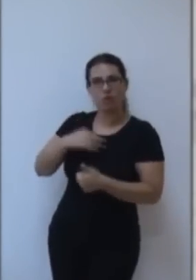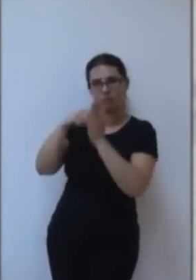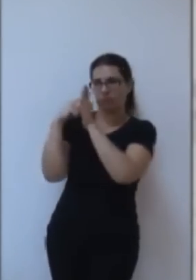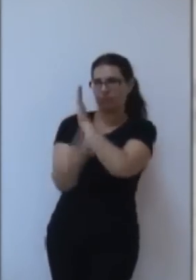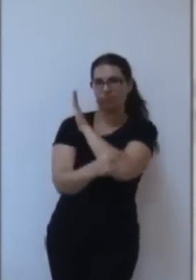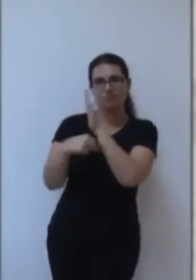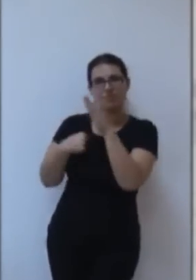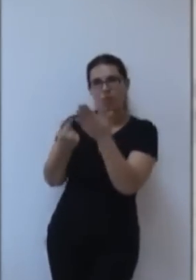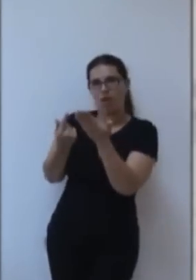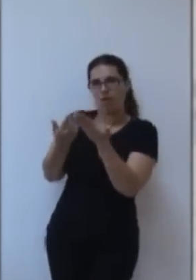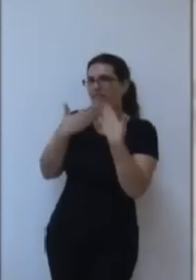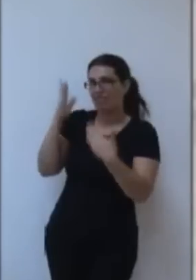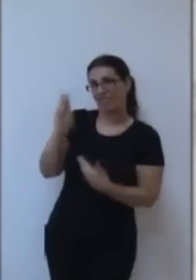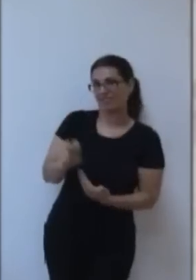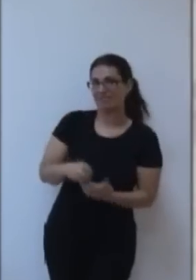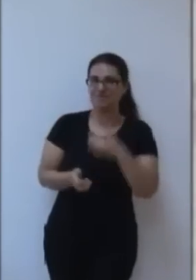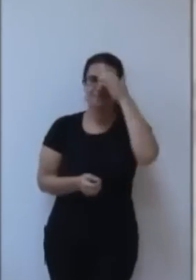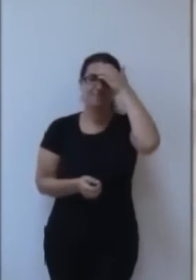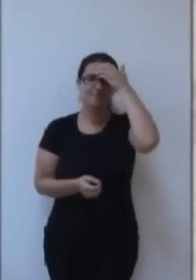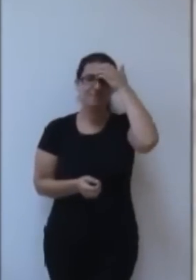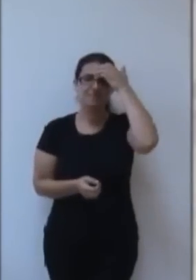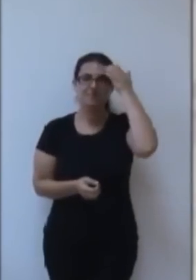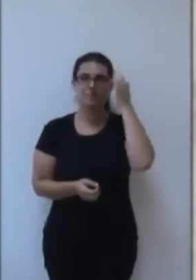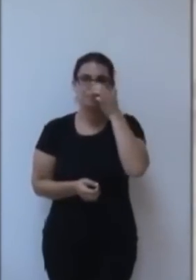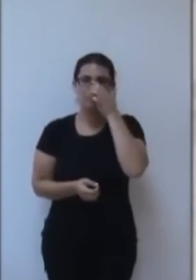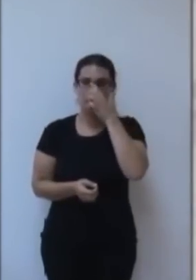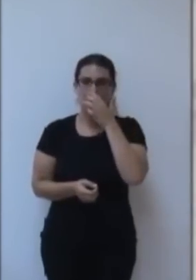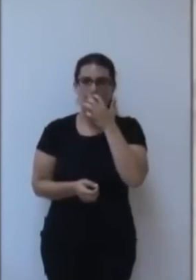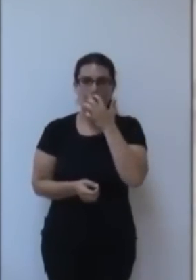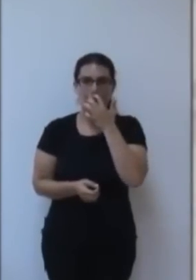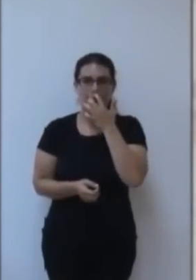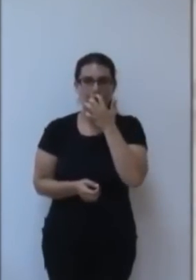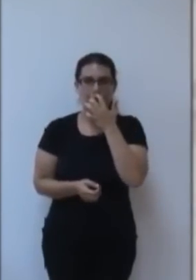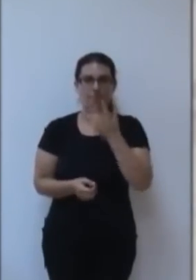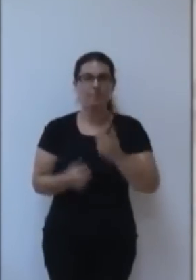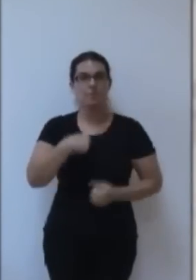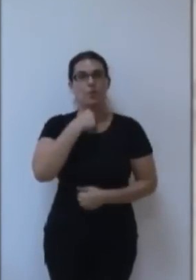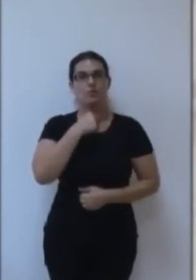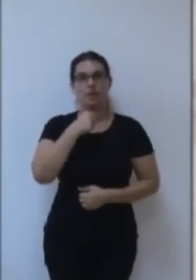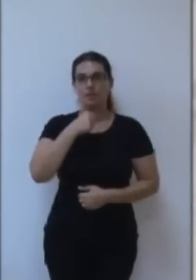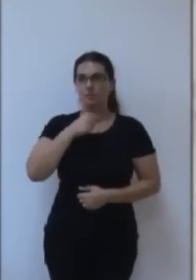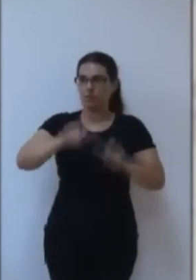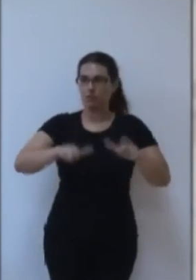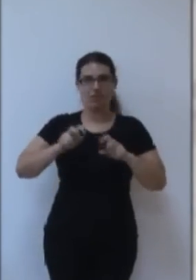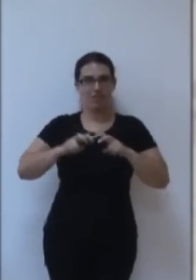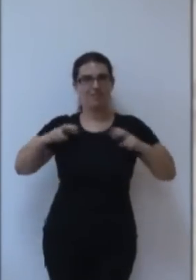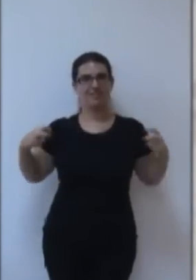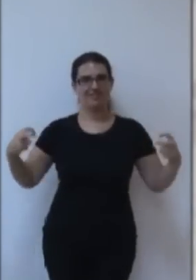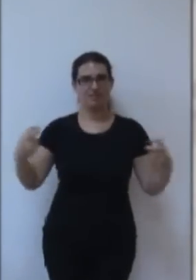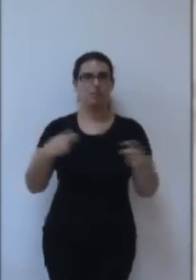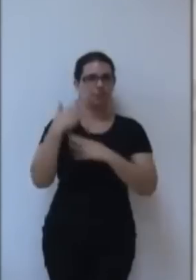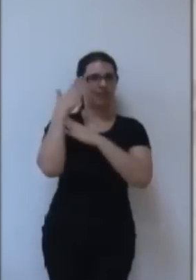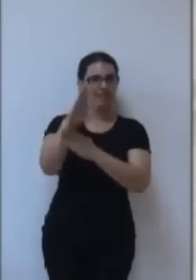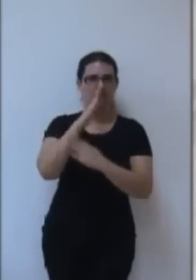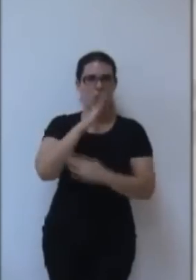Agradecemos tu presencia. Me gustaría presentar a todas las personas que están en esta mesa, que han